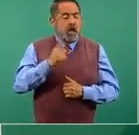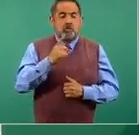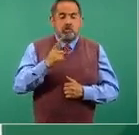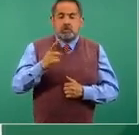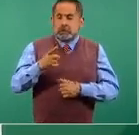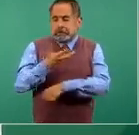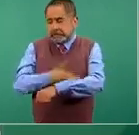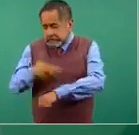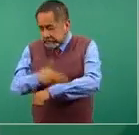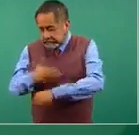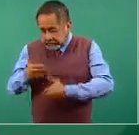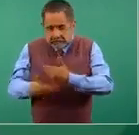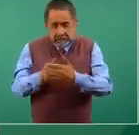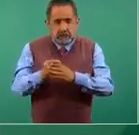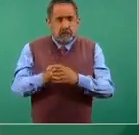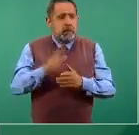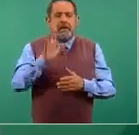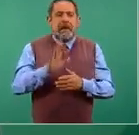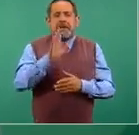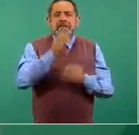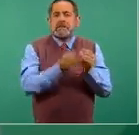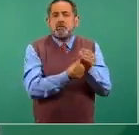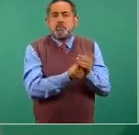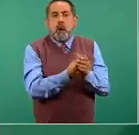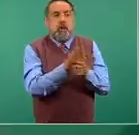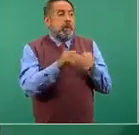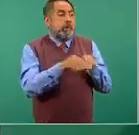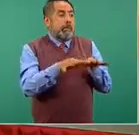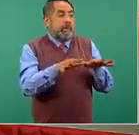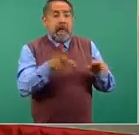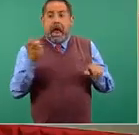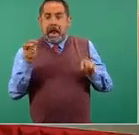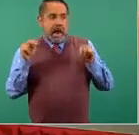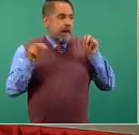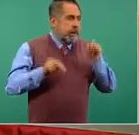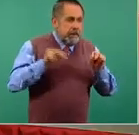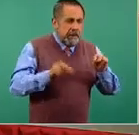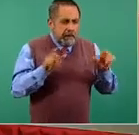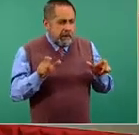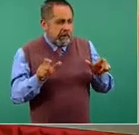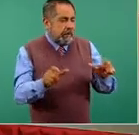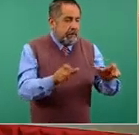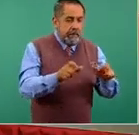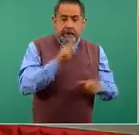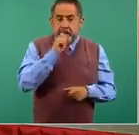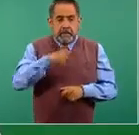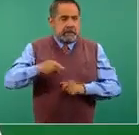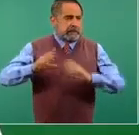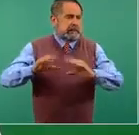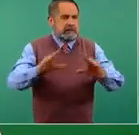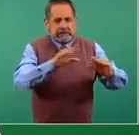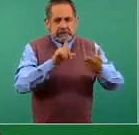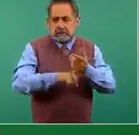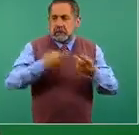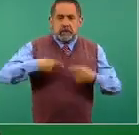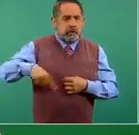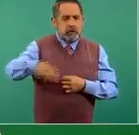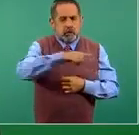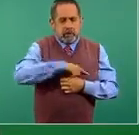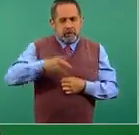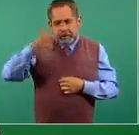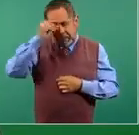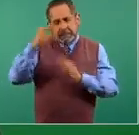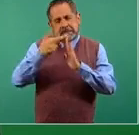de investigación como si fuera un brote existente y también de una serie de capacitaciones al personal con base en